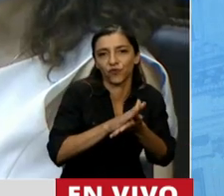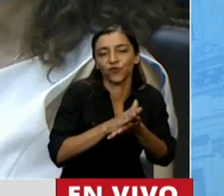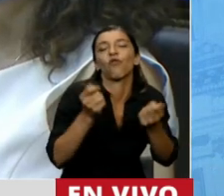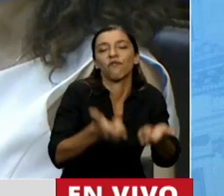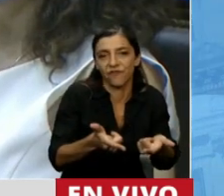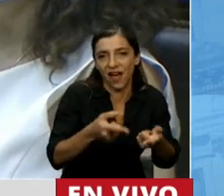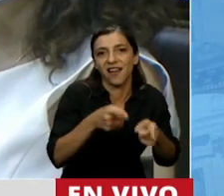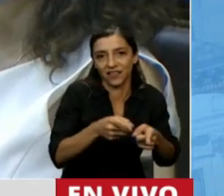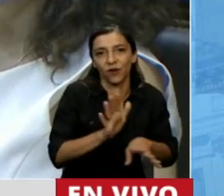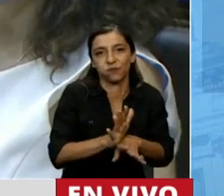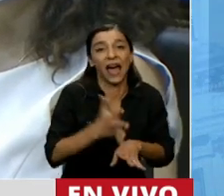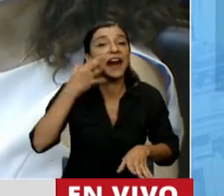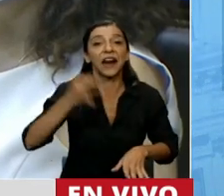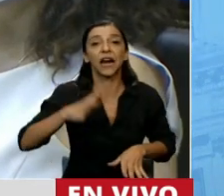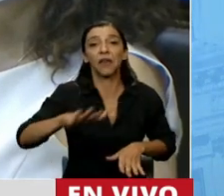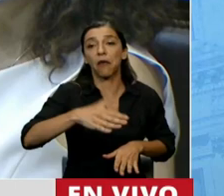Y encima,